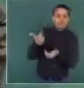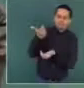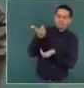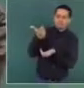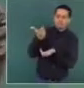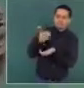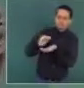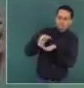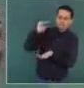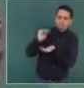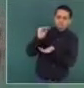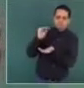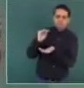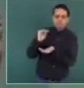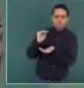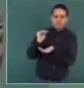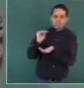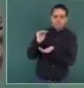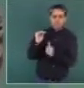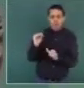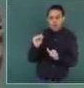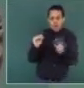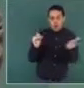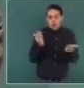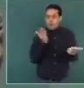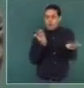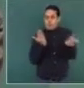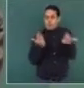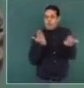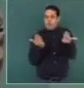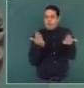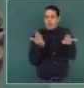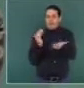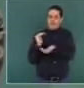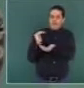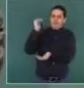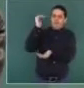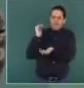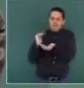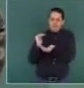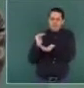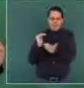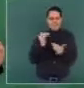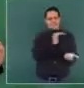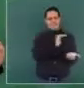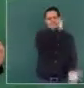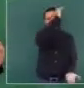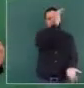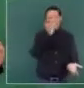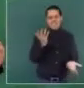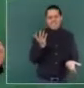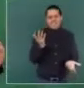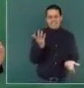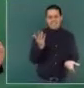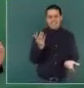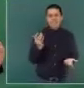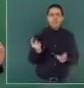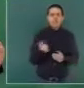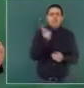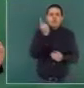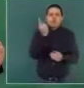no es comparar sólo una operación